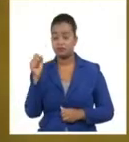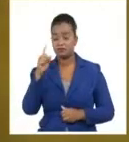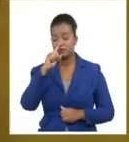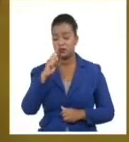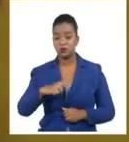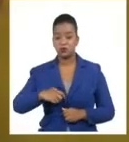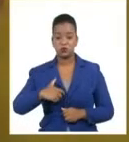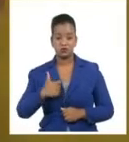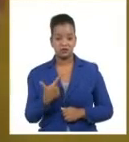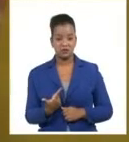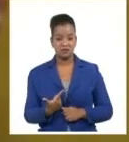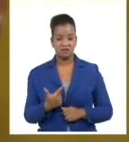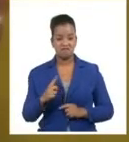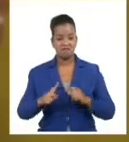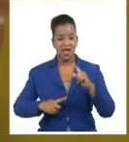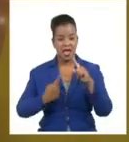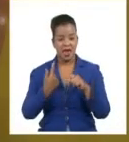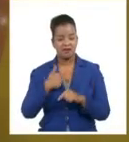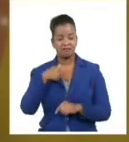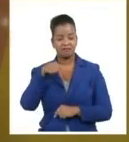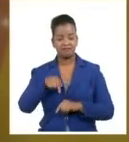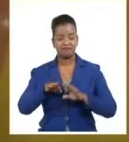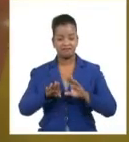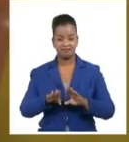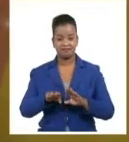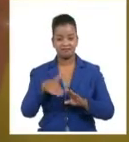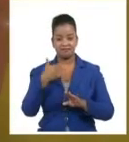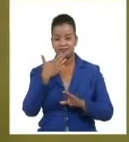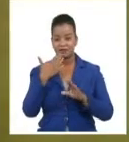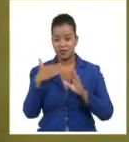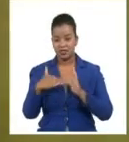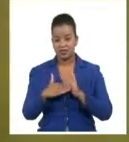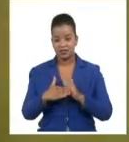nuestro encuentro con la actualidad cultural. Excelente fin de semana para todos. Muy buenas tardes.